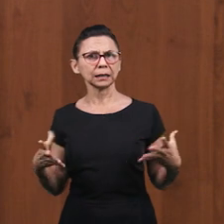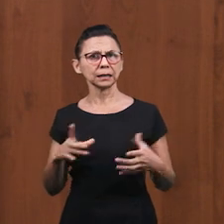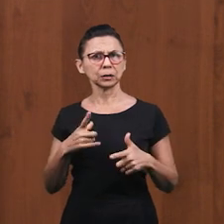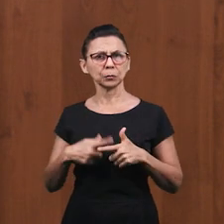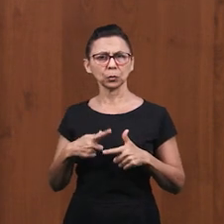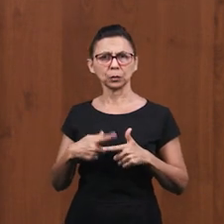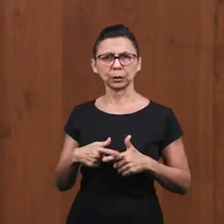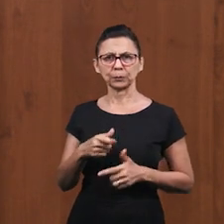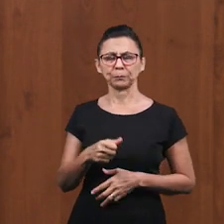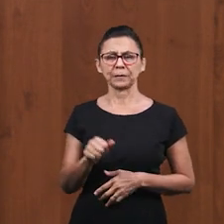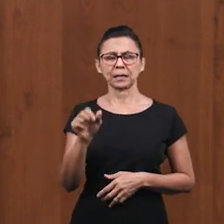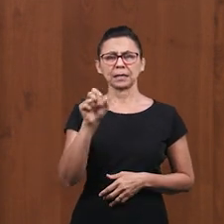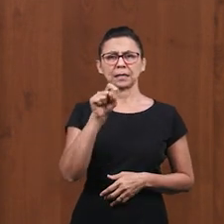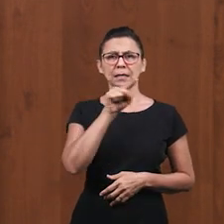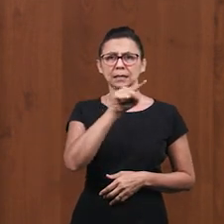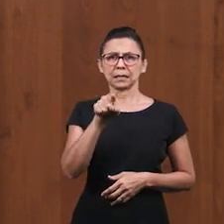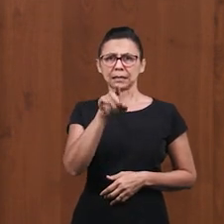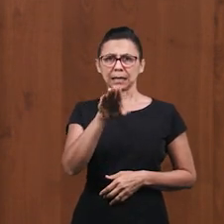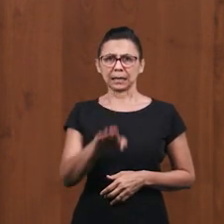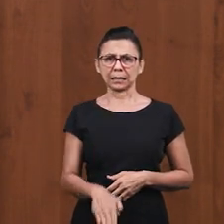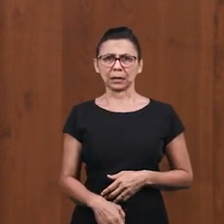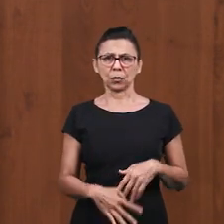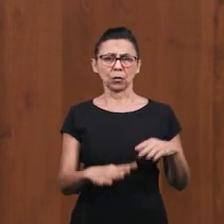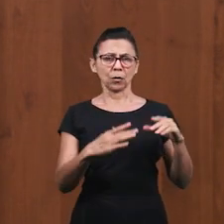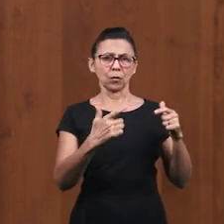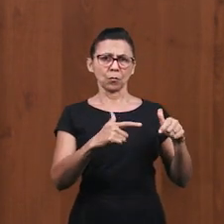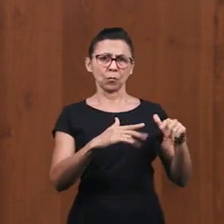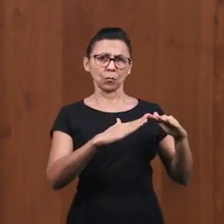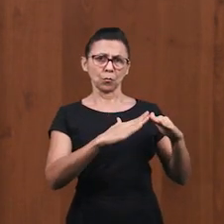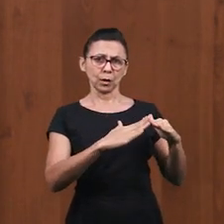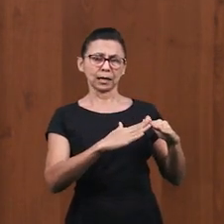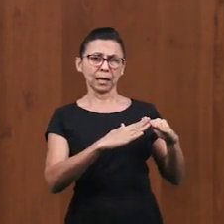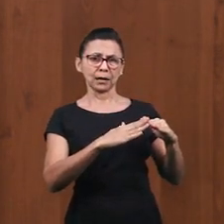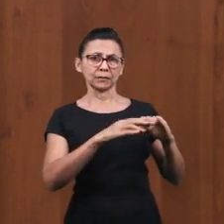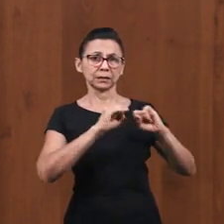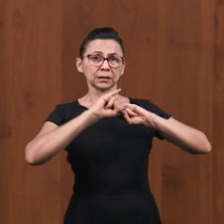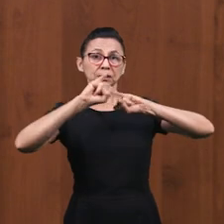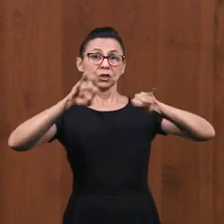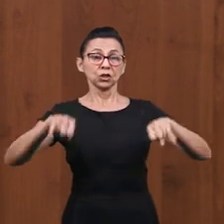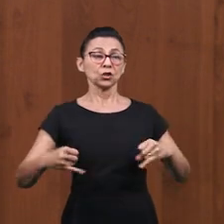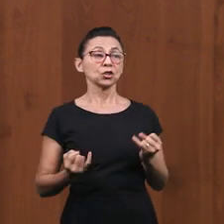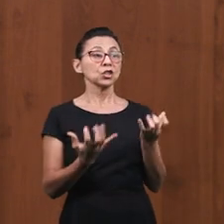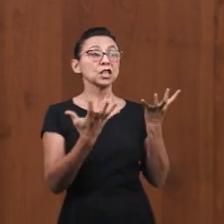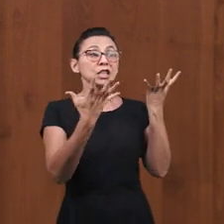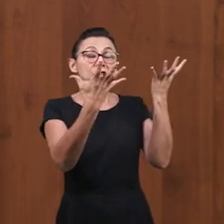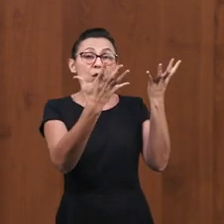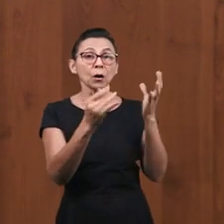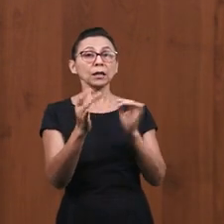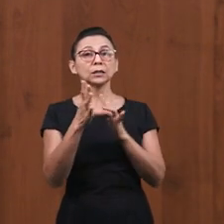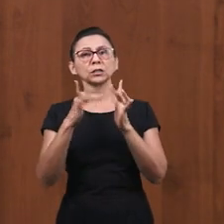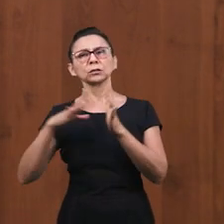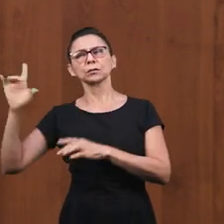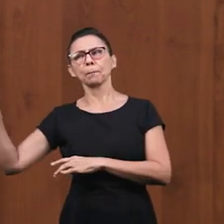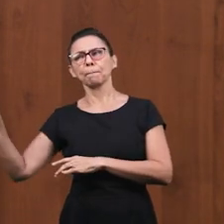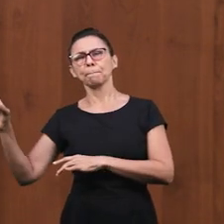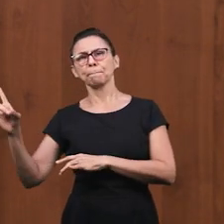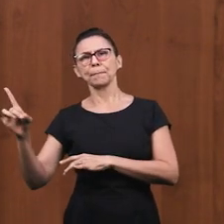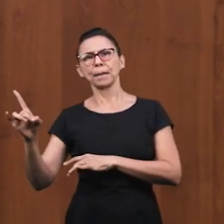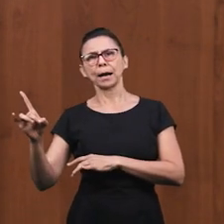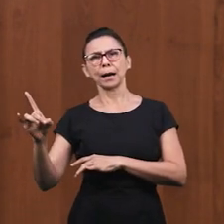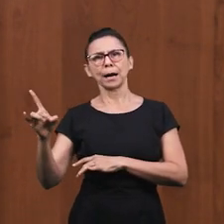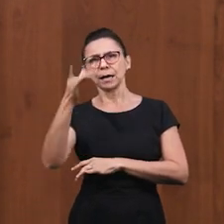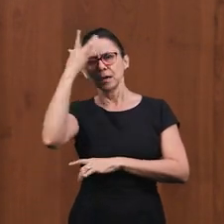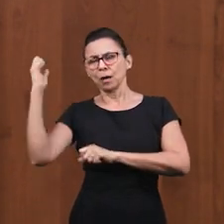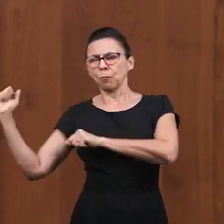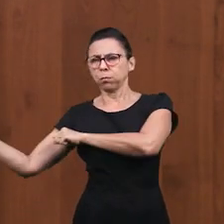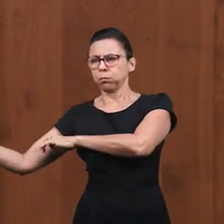que vivía en Jericó. Jesús entró en la ciudad de Jericó y una grande multitud le